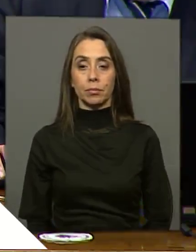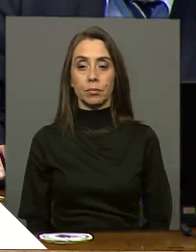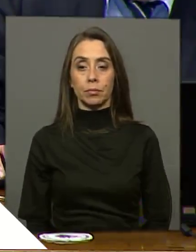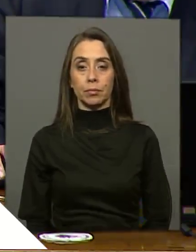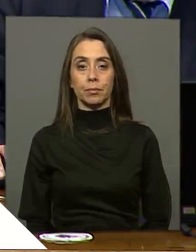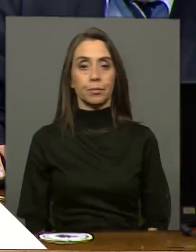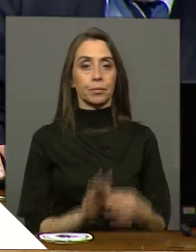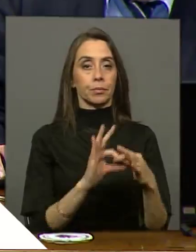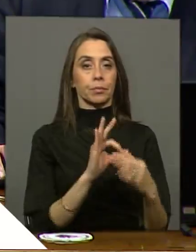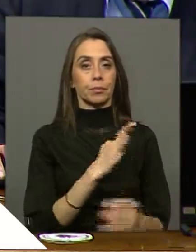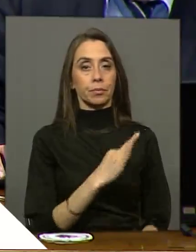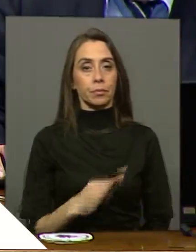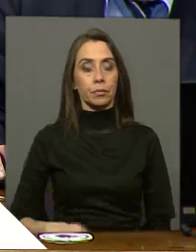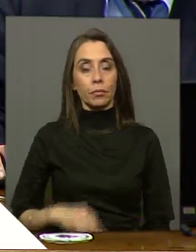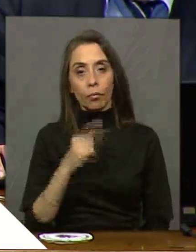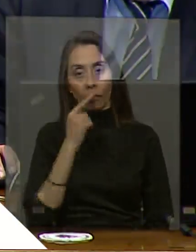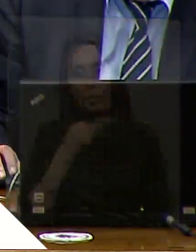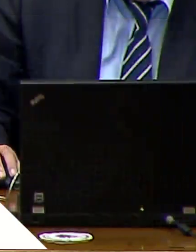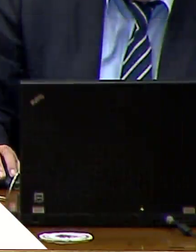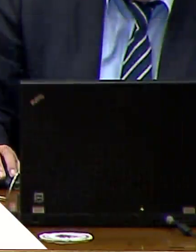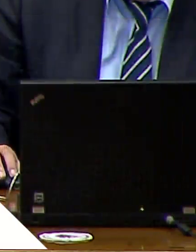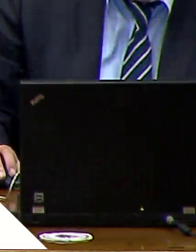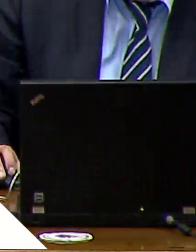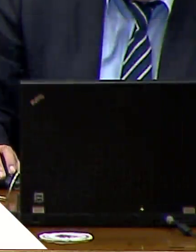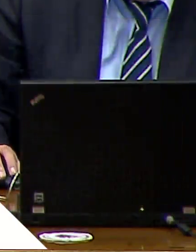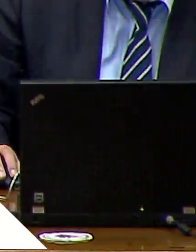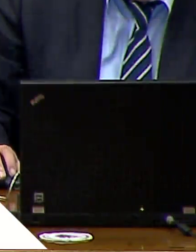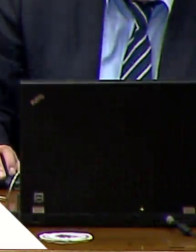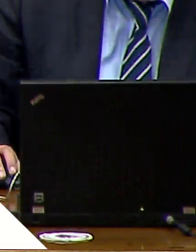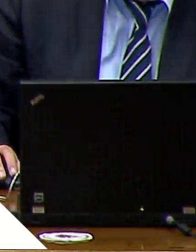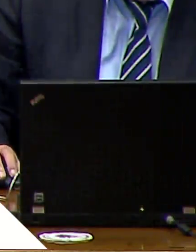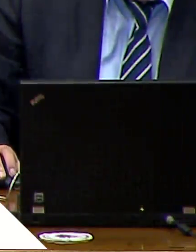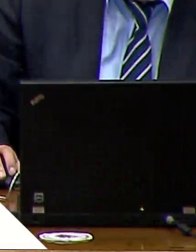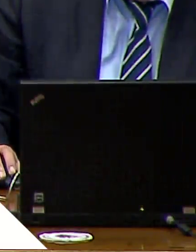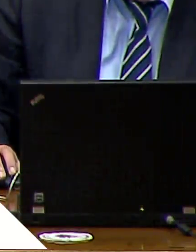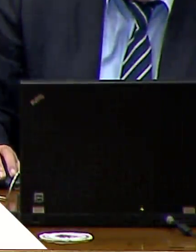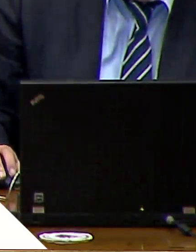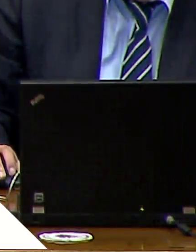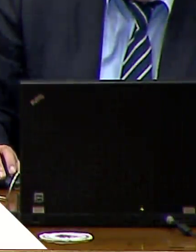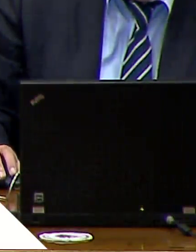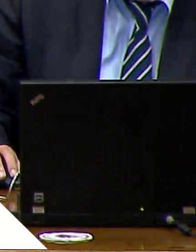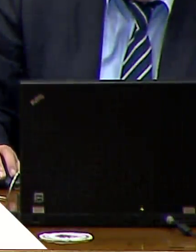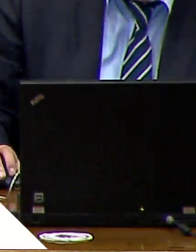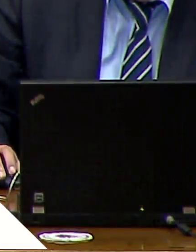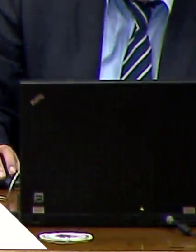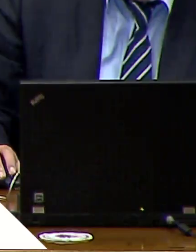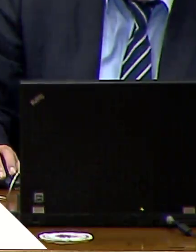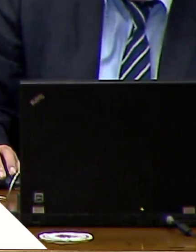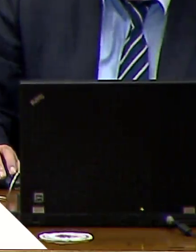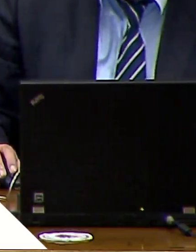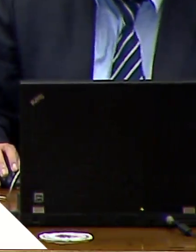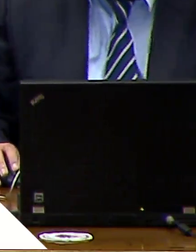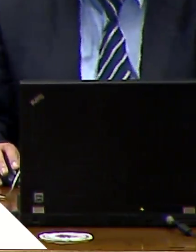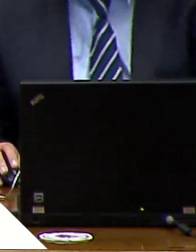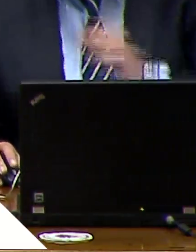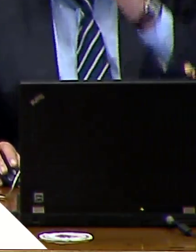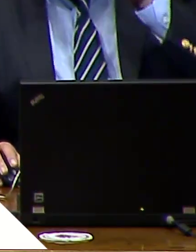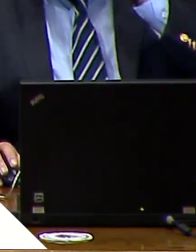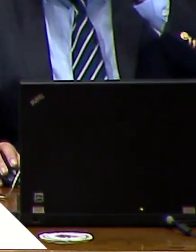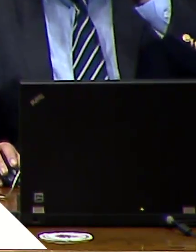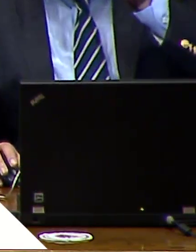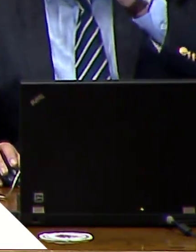Gracias, diputado. Le ofrezco la palabra al diputado René Manuel García. Quiero aprovechar, diputado, si me permite saludar